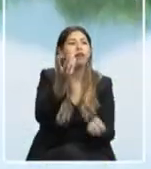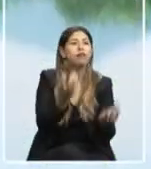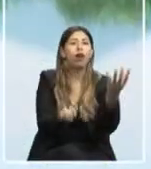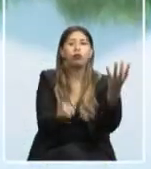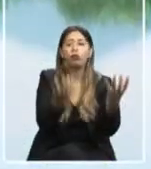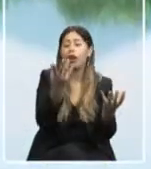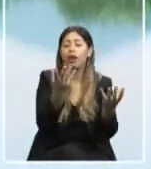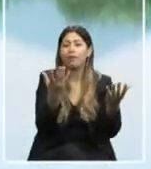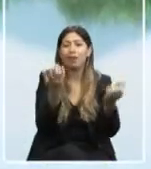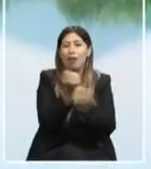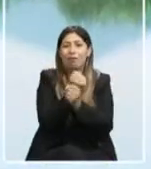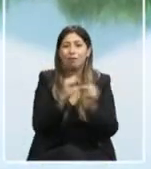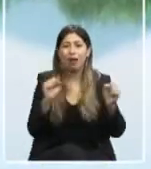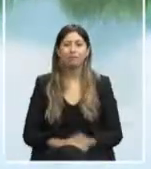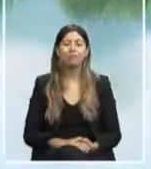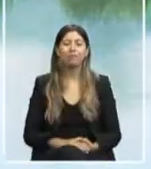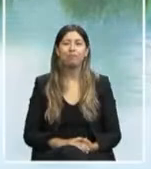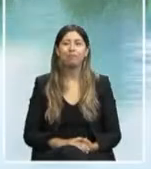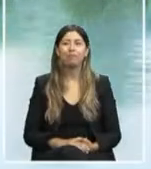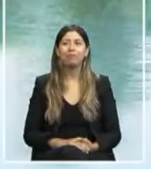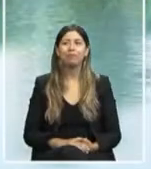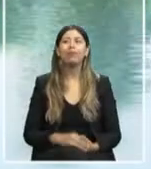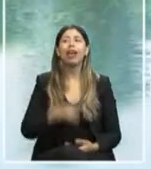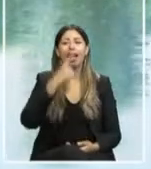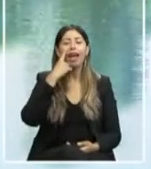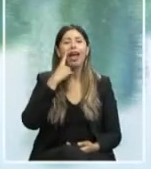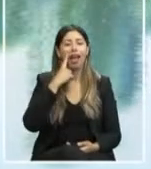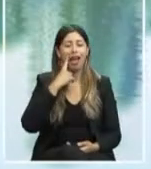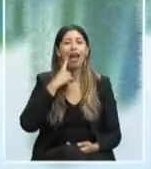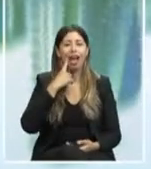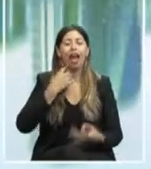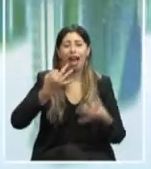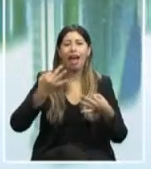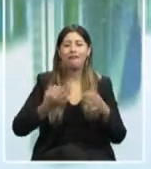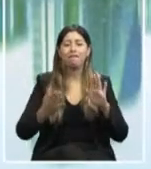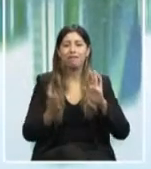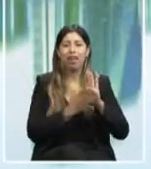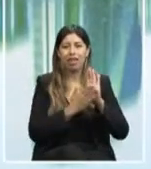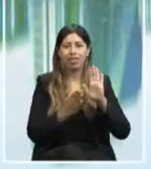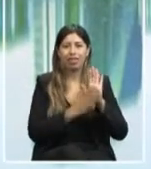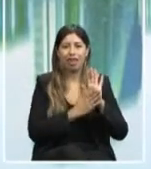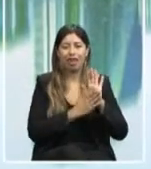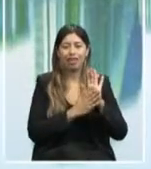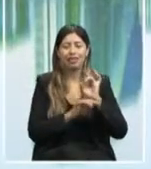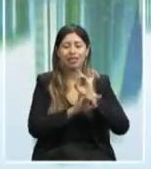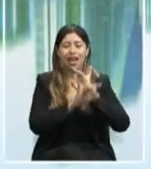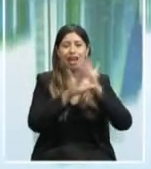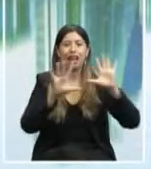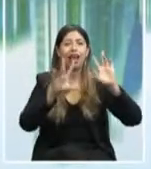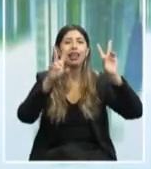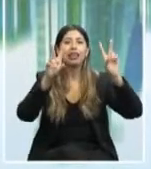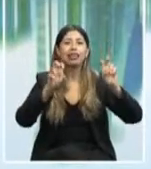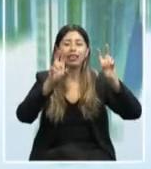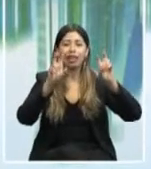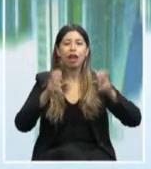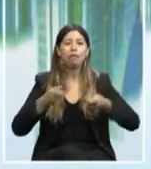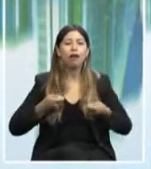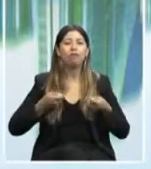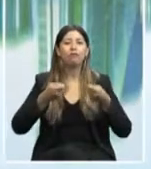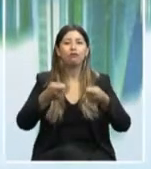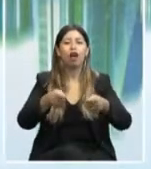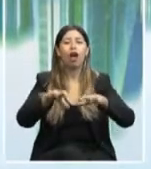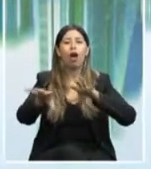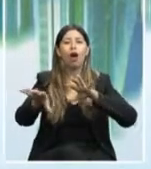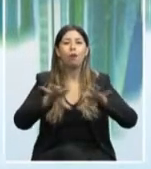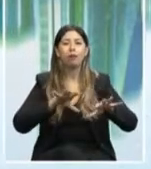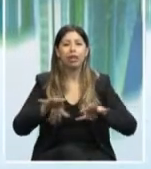nuevos cierres de la misma. Clara evidencia en lo que fue los suministros y los reactivos